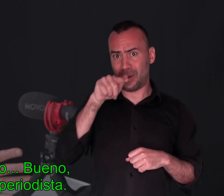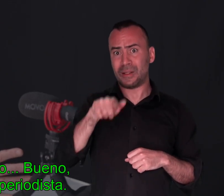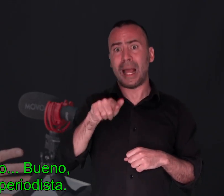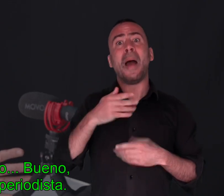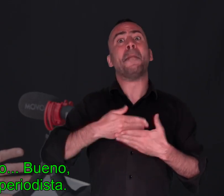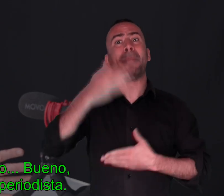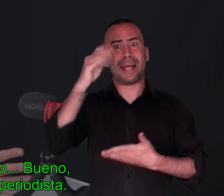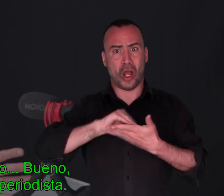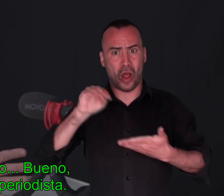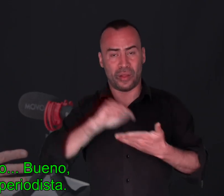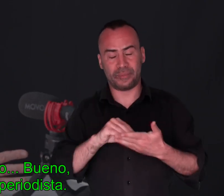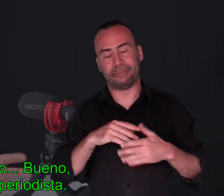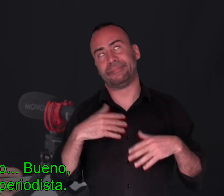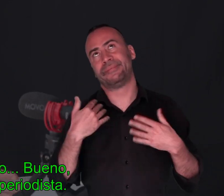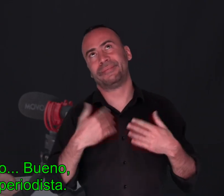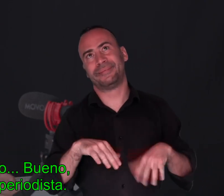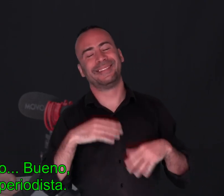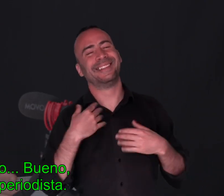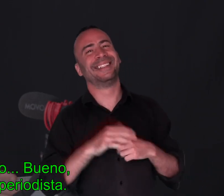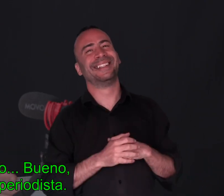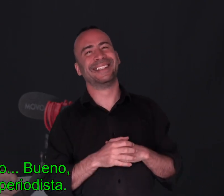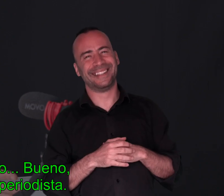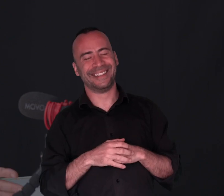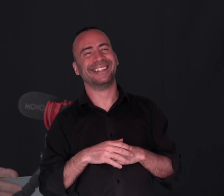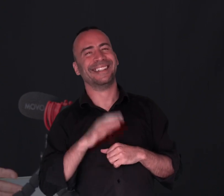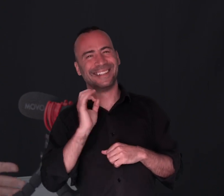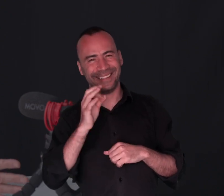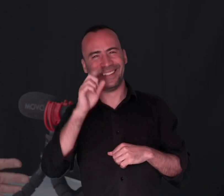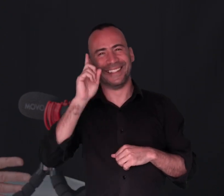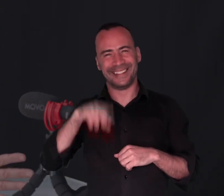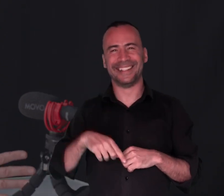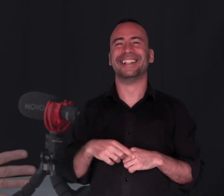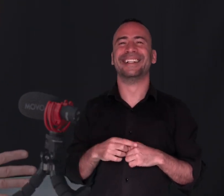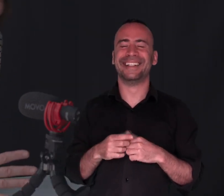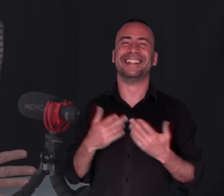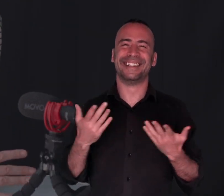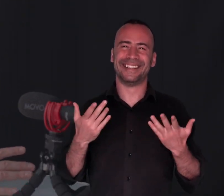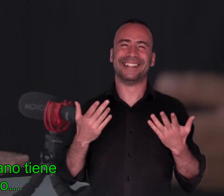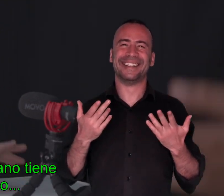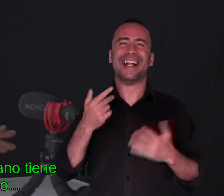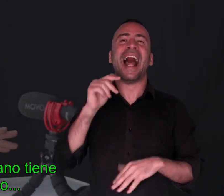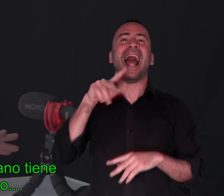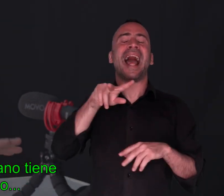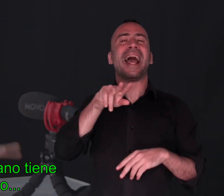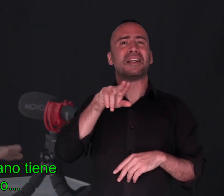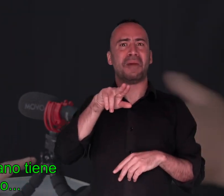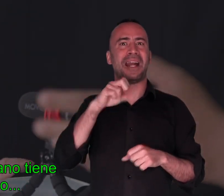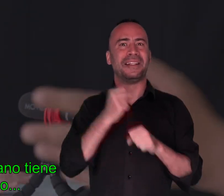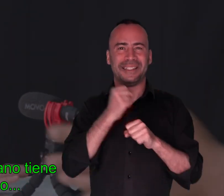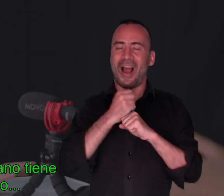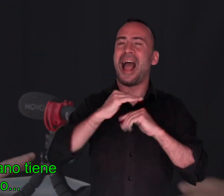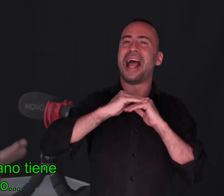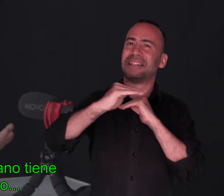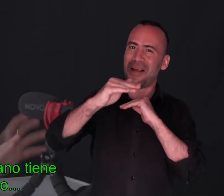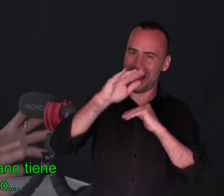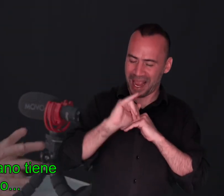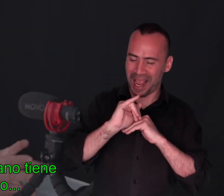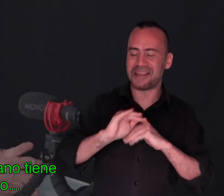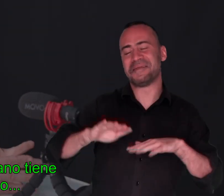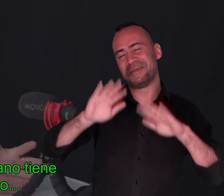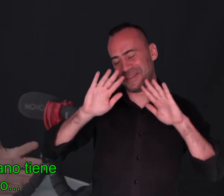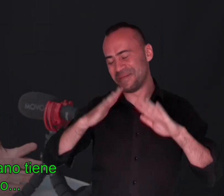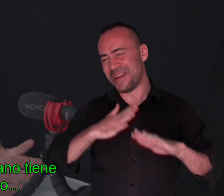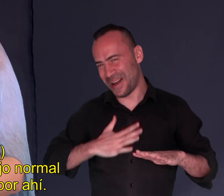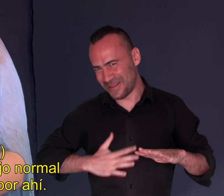pero per mi hermano Bueno mi hermano es periodista y mi madre está encantada pero no no pero mi